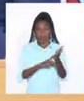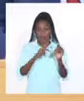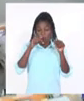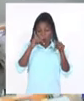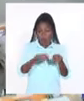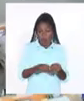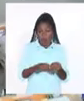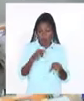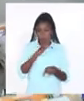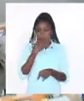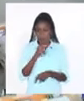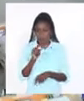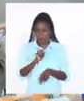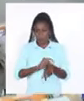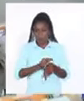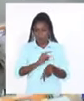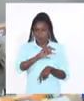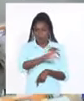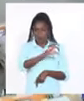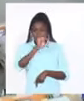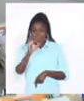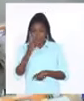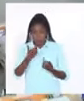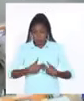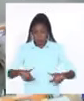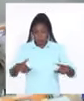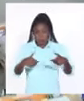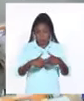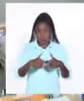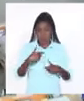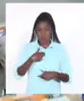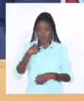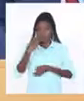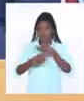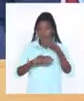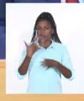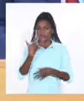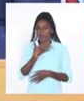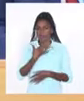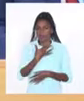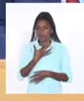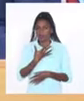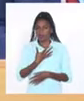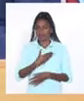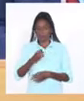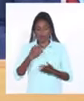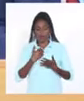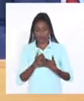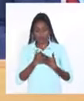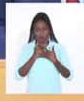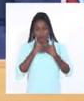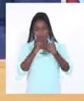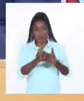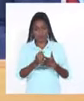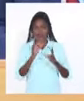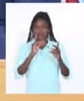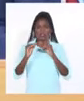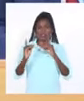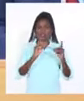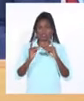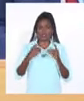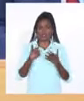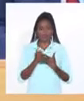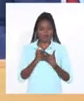reelectos de este Consejo, daremos nuestra mayor e invariable contribución al diálogo y la